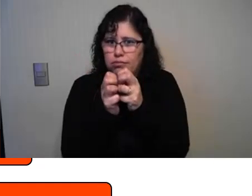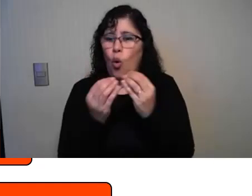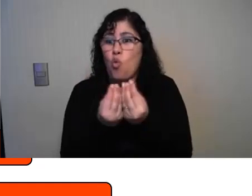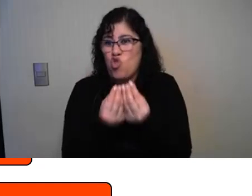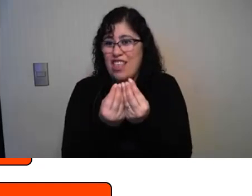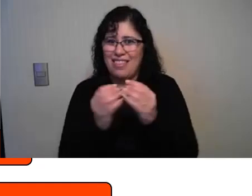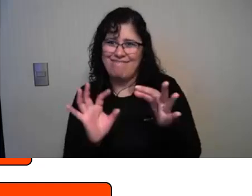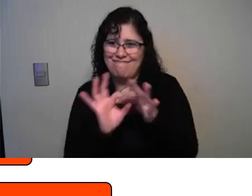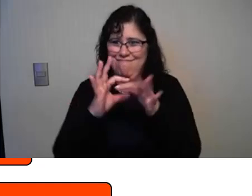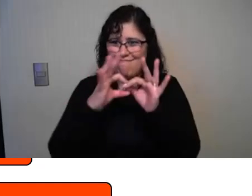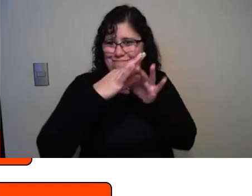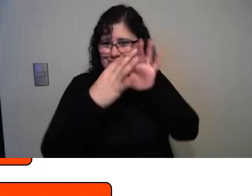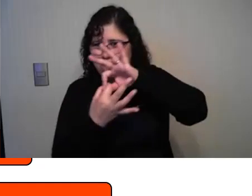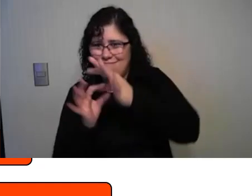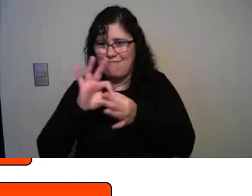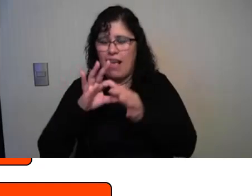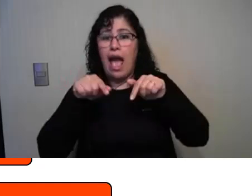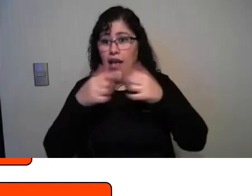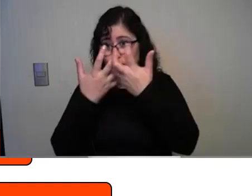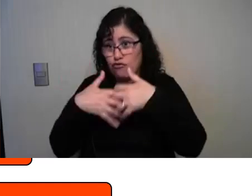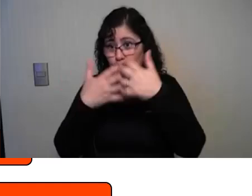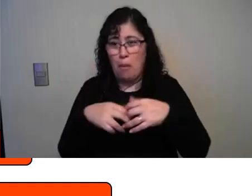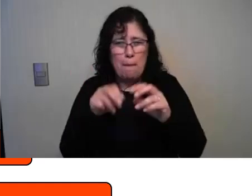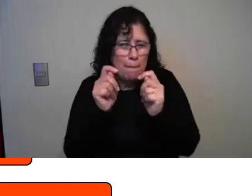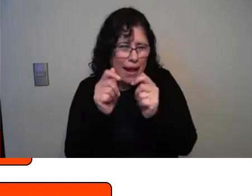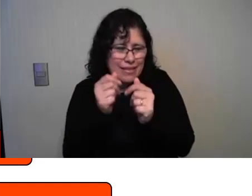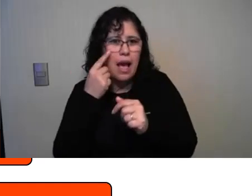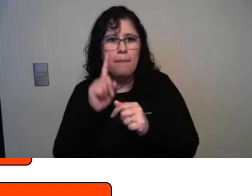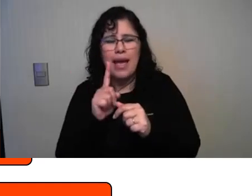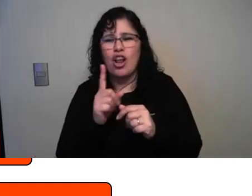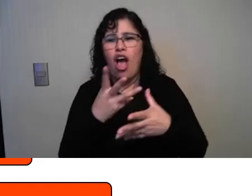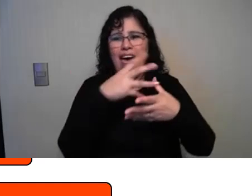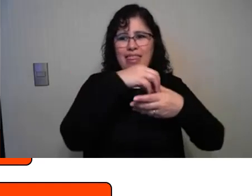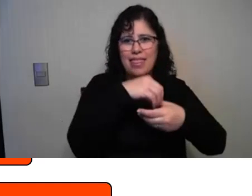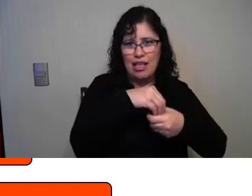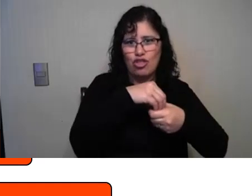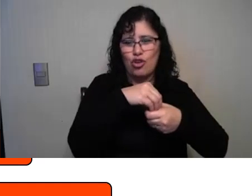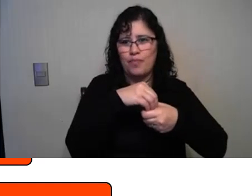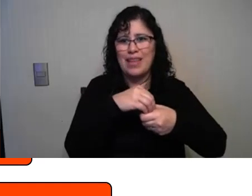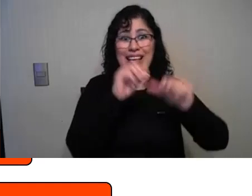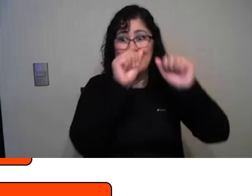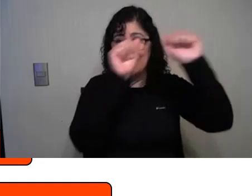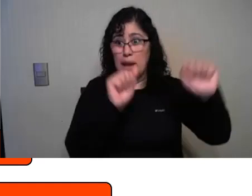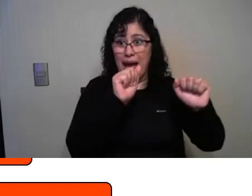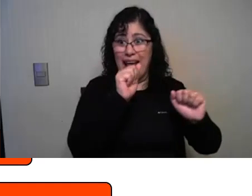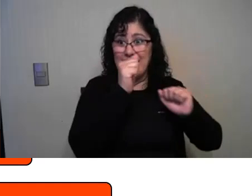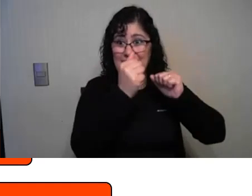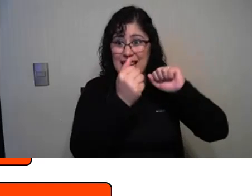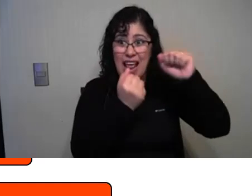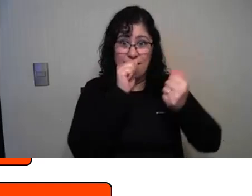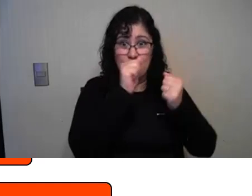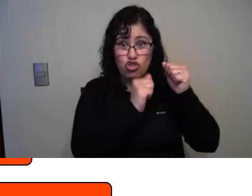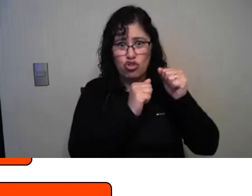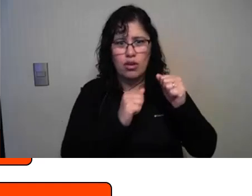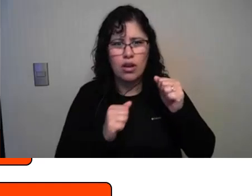de función similar, pero dentro del sistema nervioso, no lo vamos a llamar ganglios, sino lo vamos a llamar núcleos. Entonces aquí